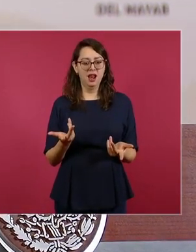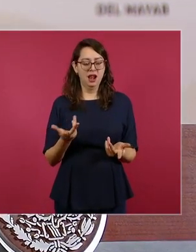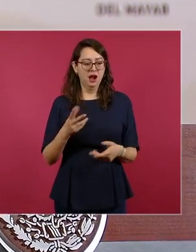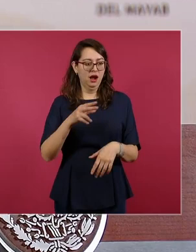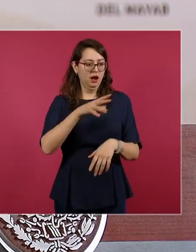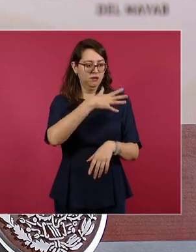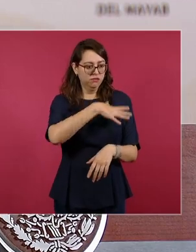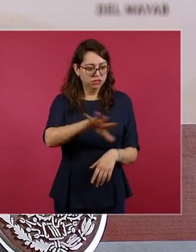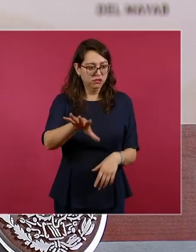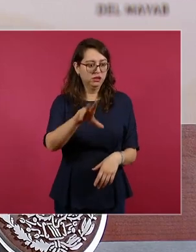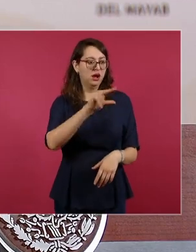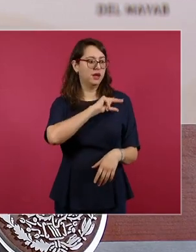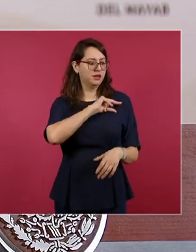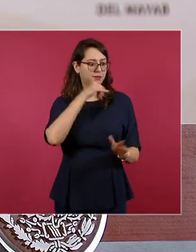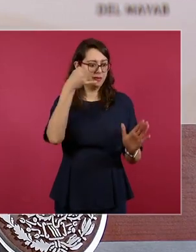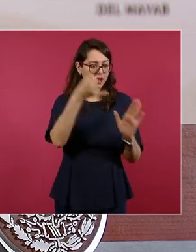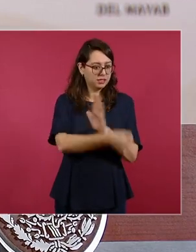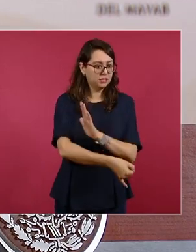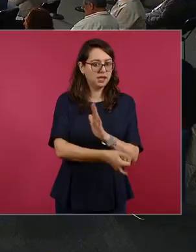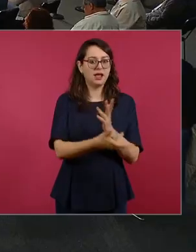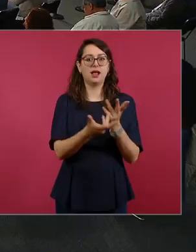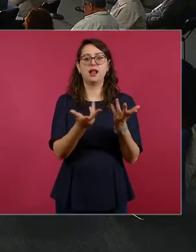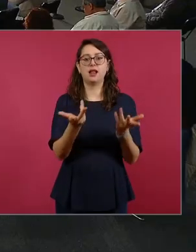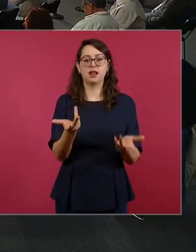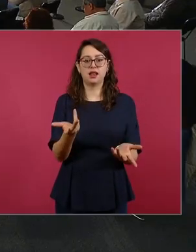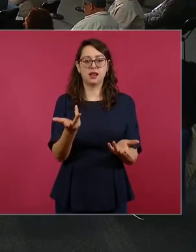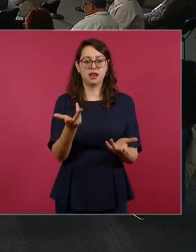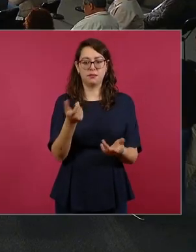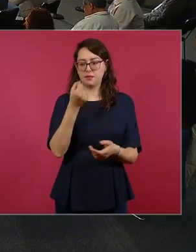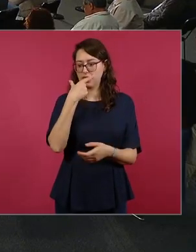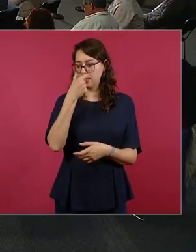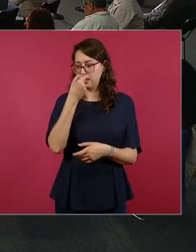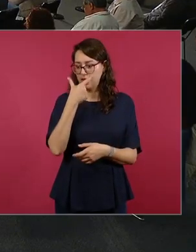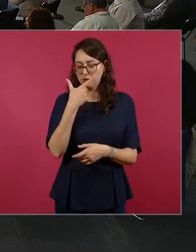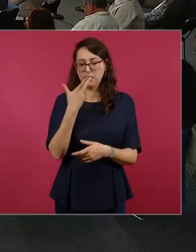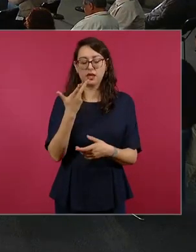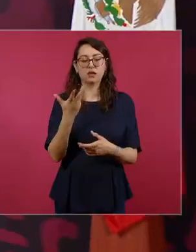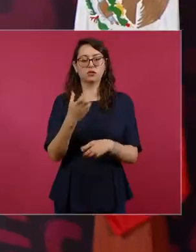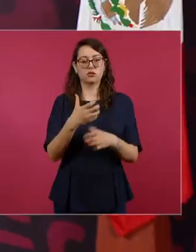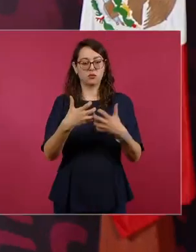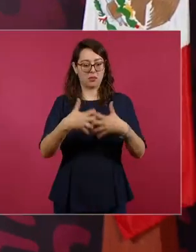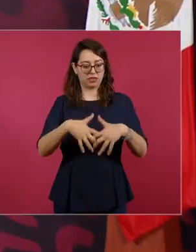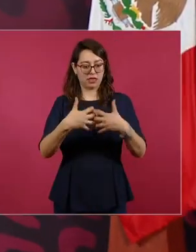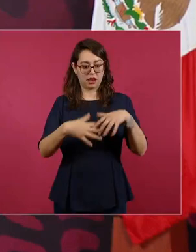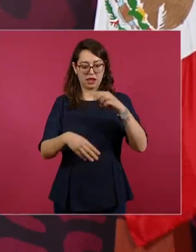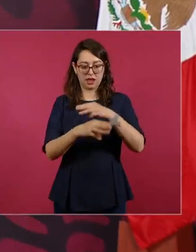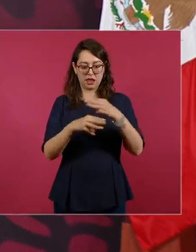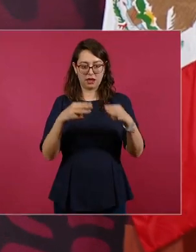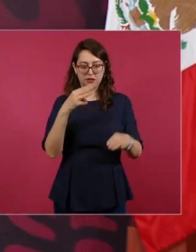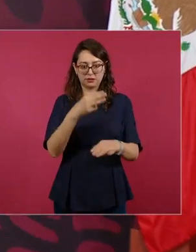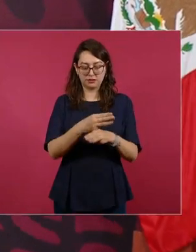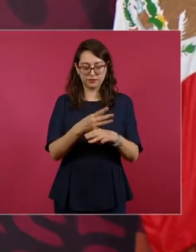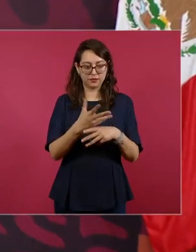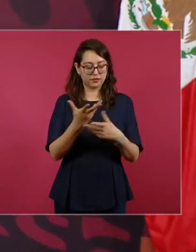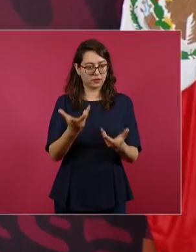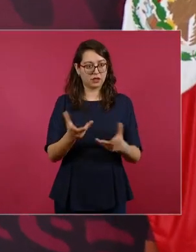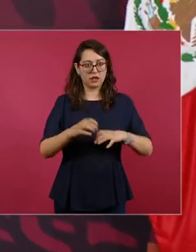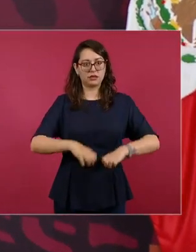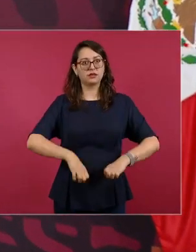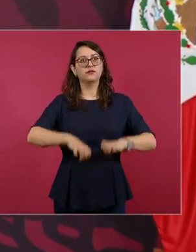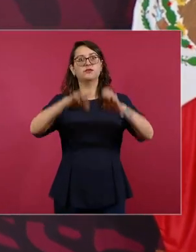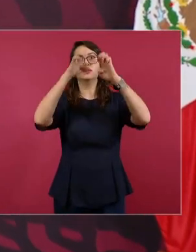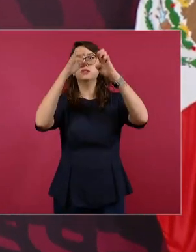generales especialistas el abasto de medicamentos los equipos el estado físico